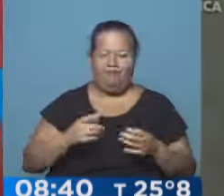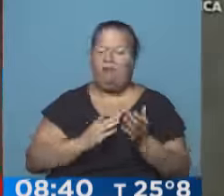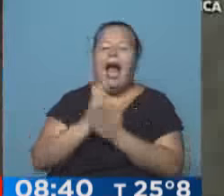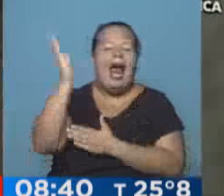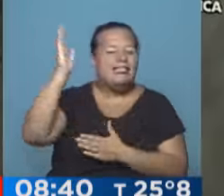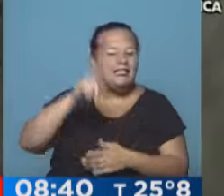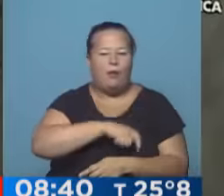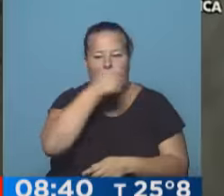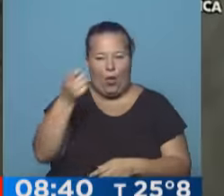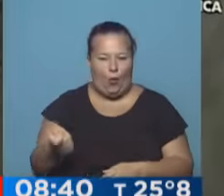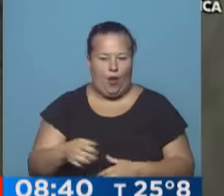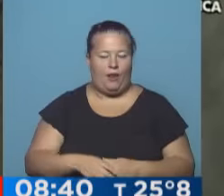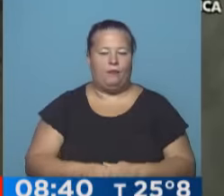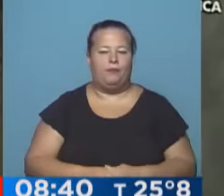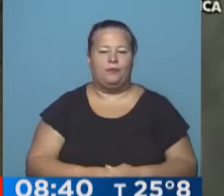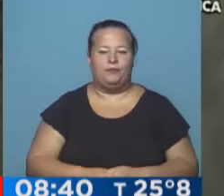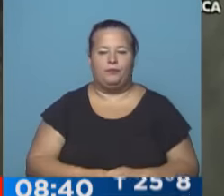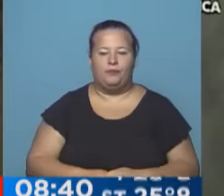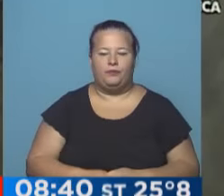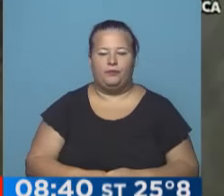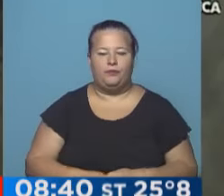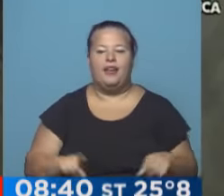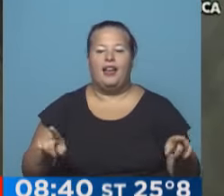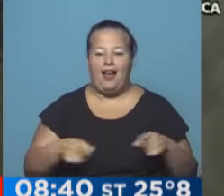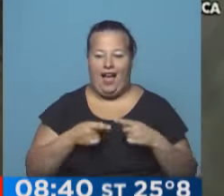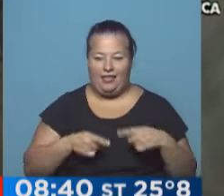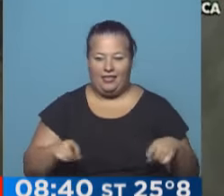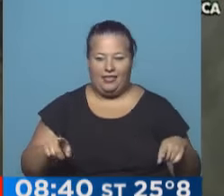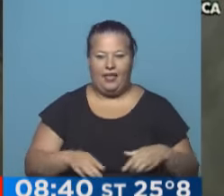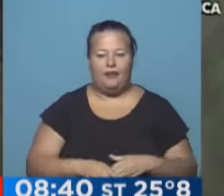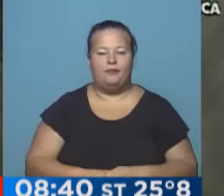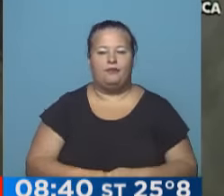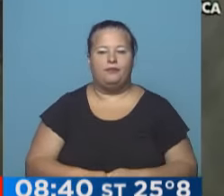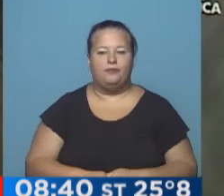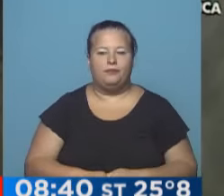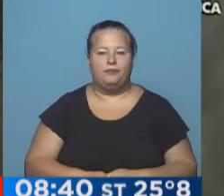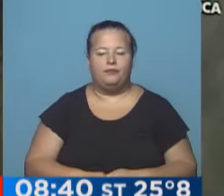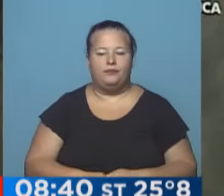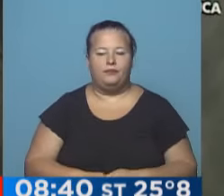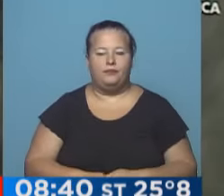eterna casi. Que no haya un presidente joven que ame la vida, que enfrente la muerte.